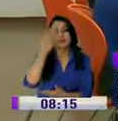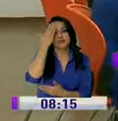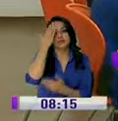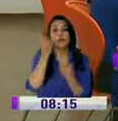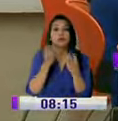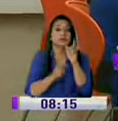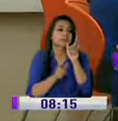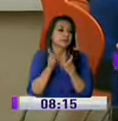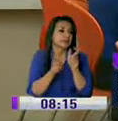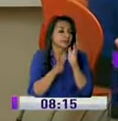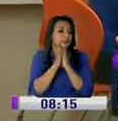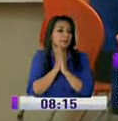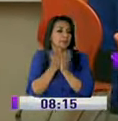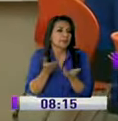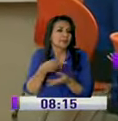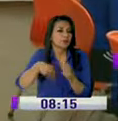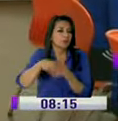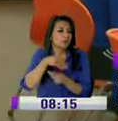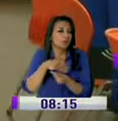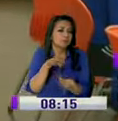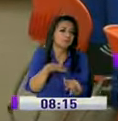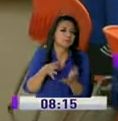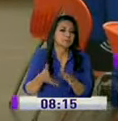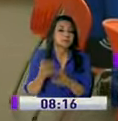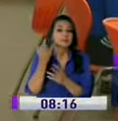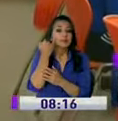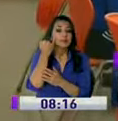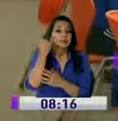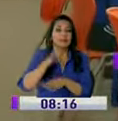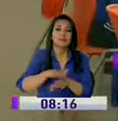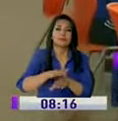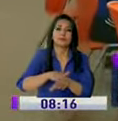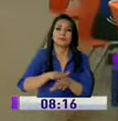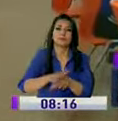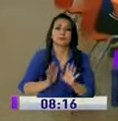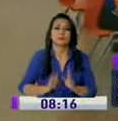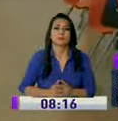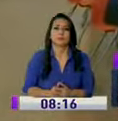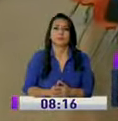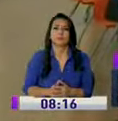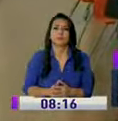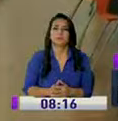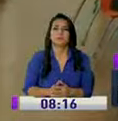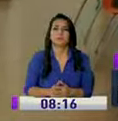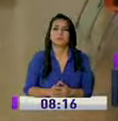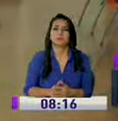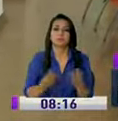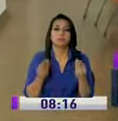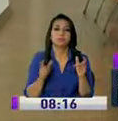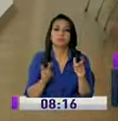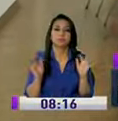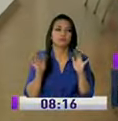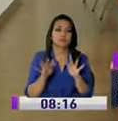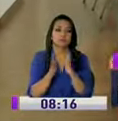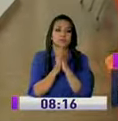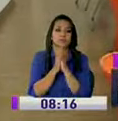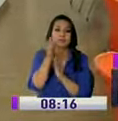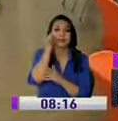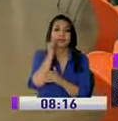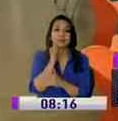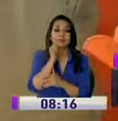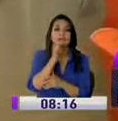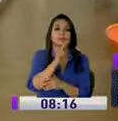han excedido. Para tener una idea respecto a la fuerza con que están viniendo los ciudadanos, el día de ayer